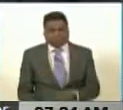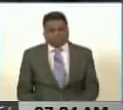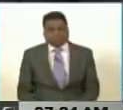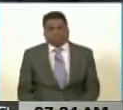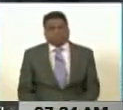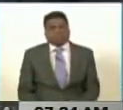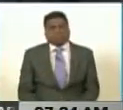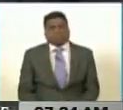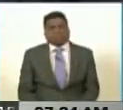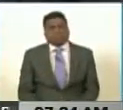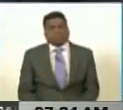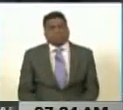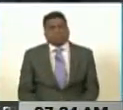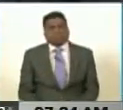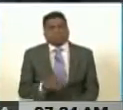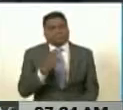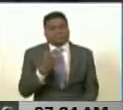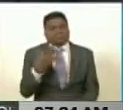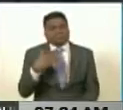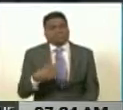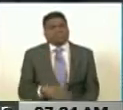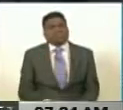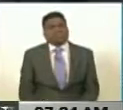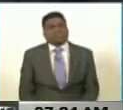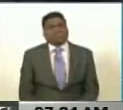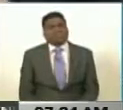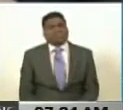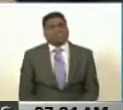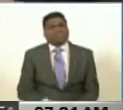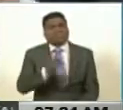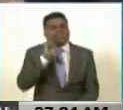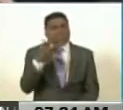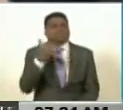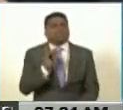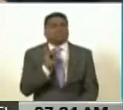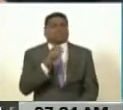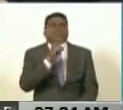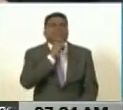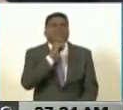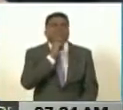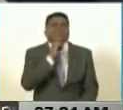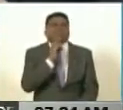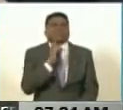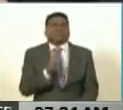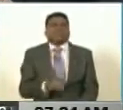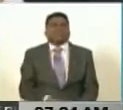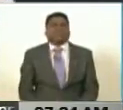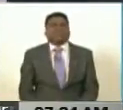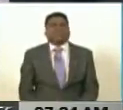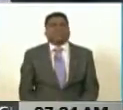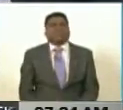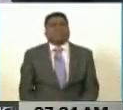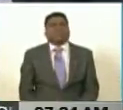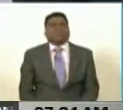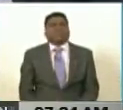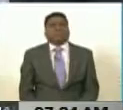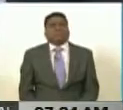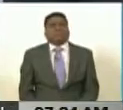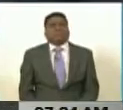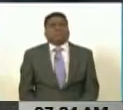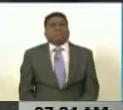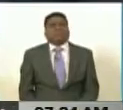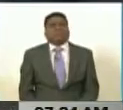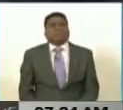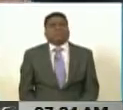contradicciones. Yo observo que hay contradicciones visibles entre lo que el